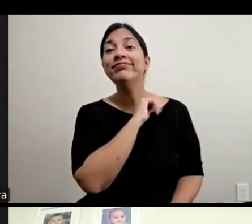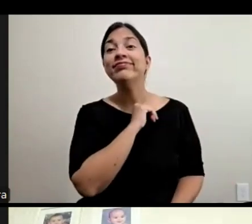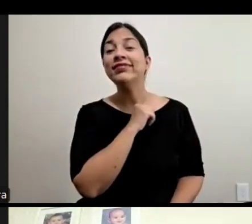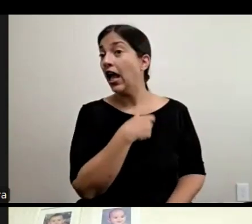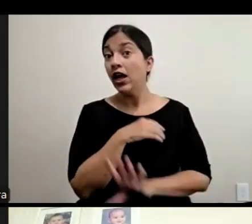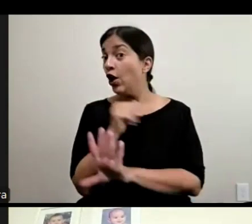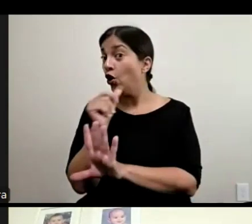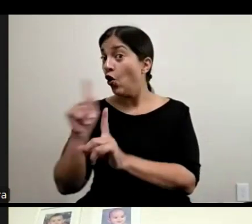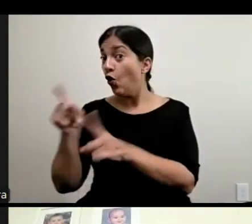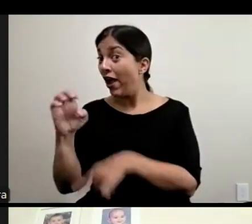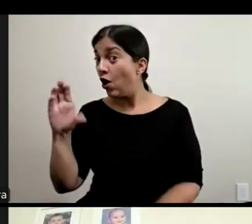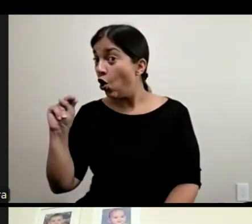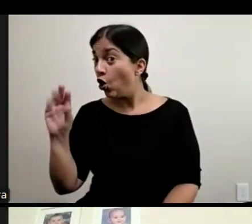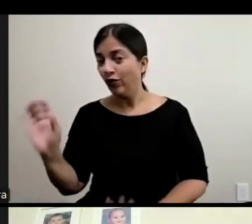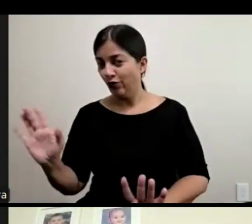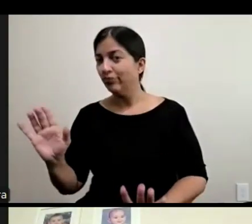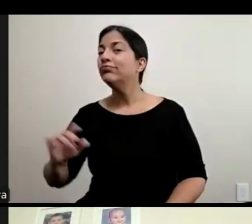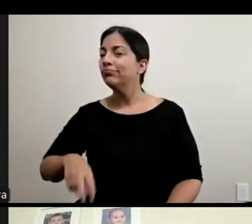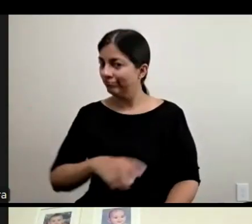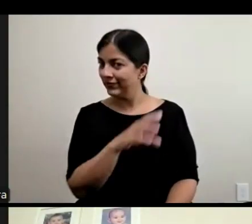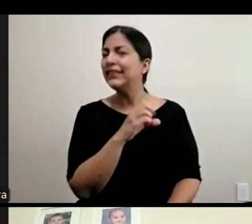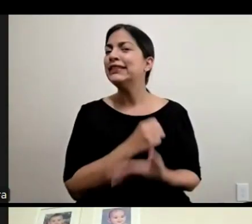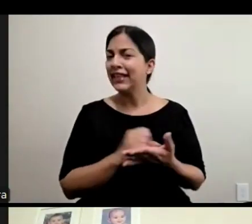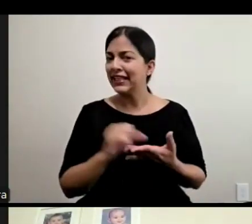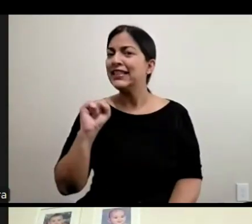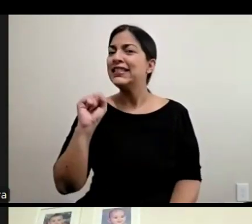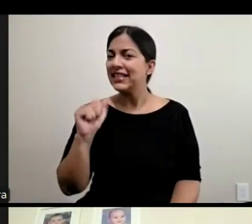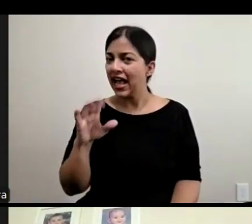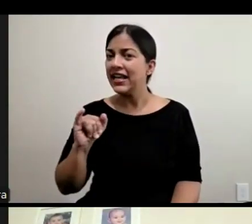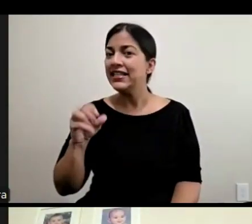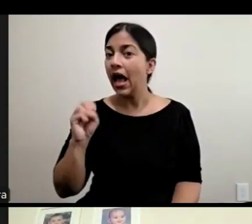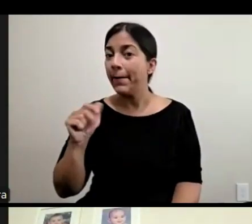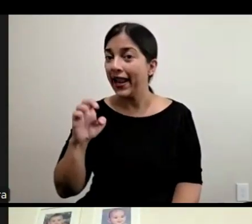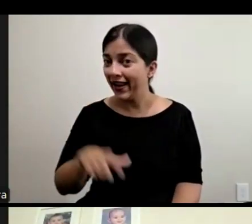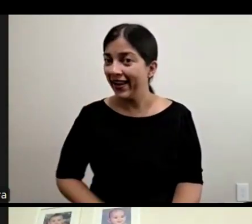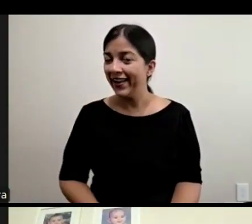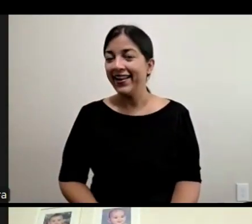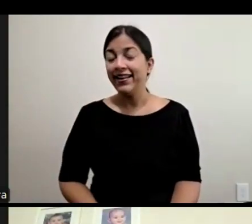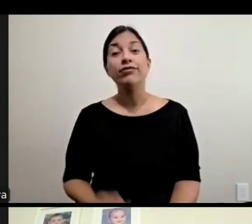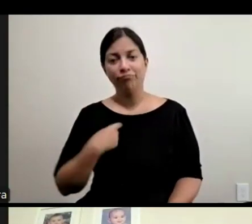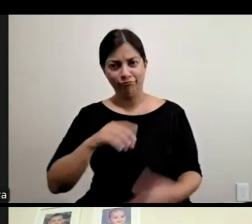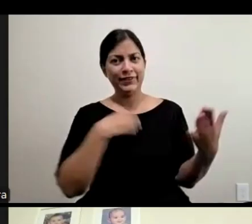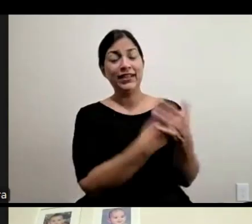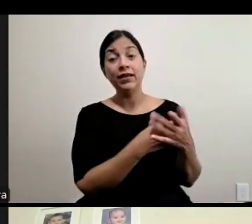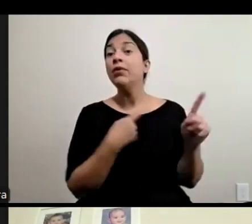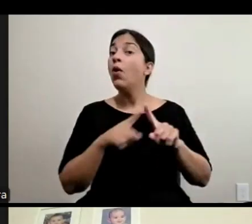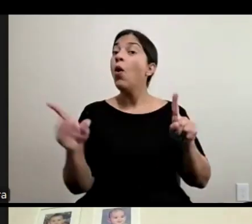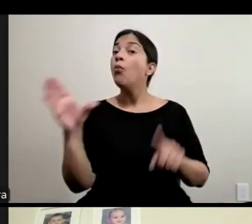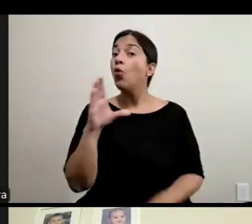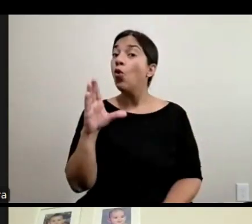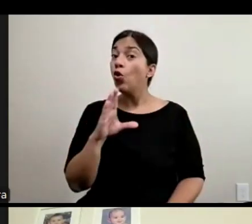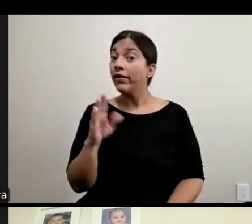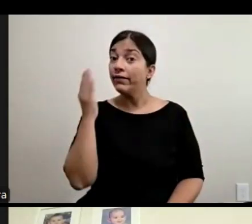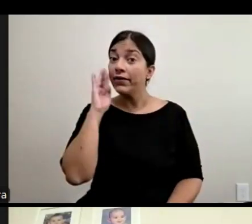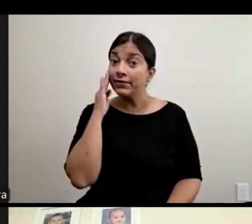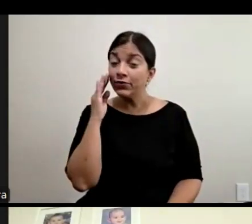Cono, ella fue a Santa Isabel. Y llegué allá. Pero para que sepan, búsquenla en Facebook, Tierra Santa